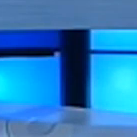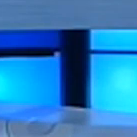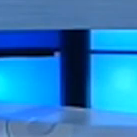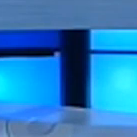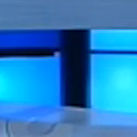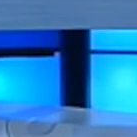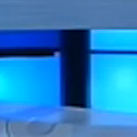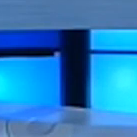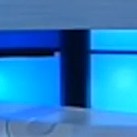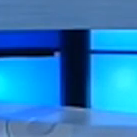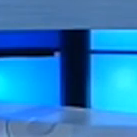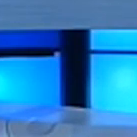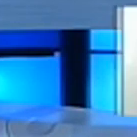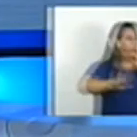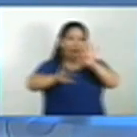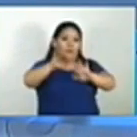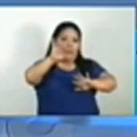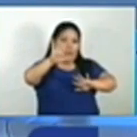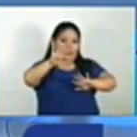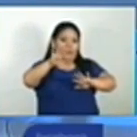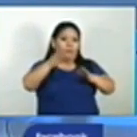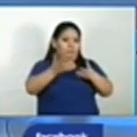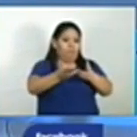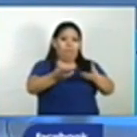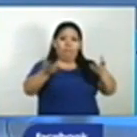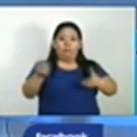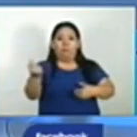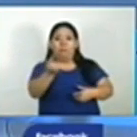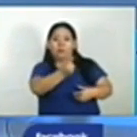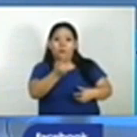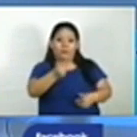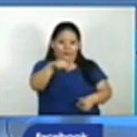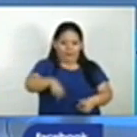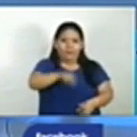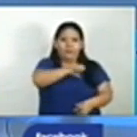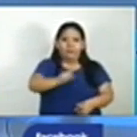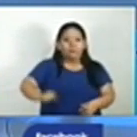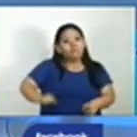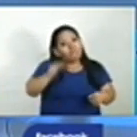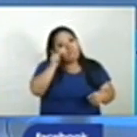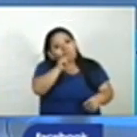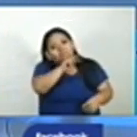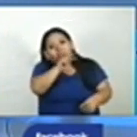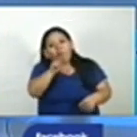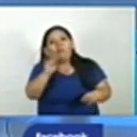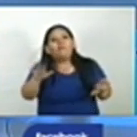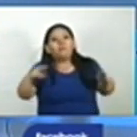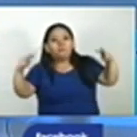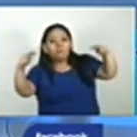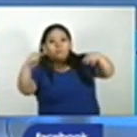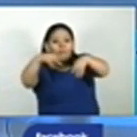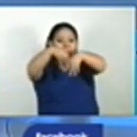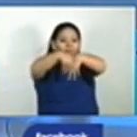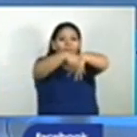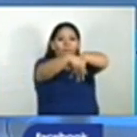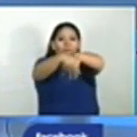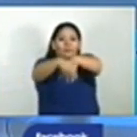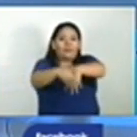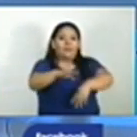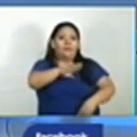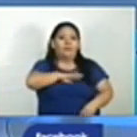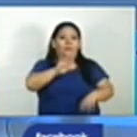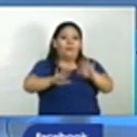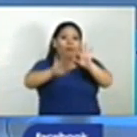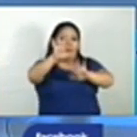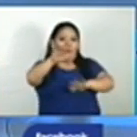información este 15 de septiembre fueron cientos los salvadoreños que disfrutaron de los desfiles del Día de la Independencia. Uno de ellos,